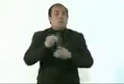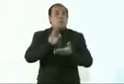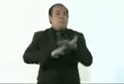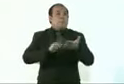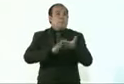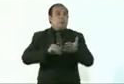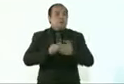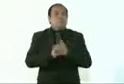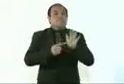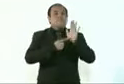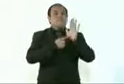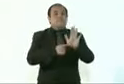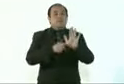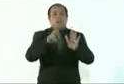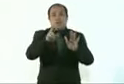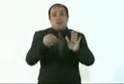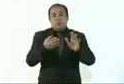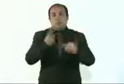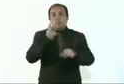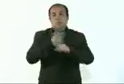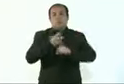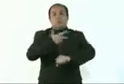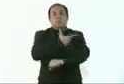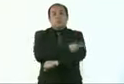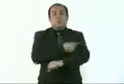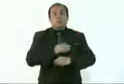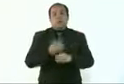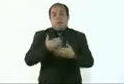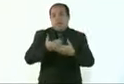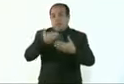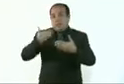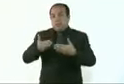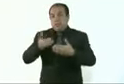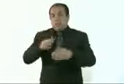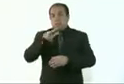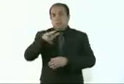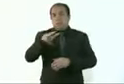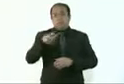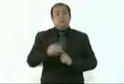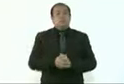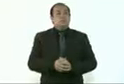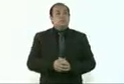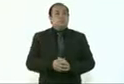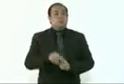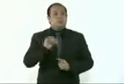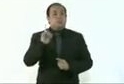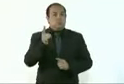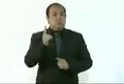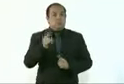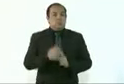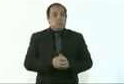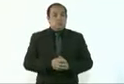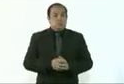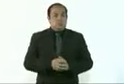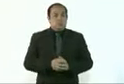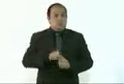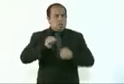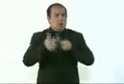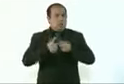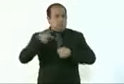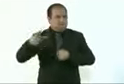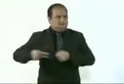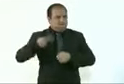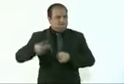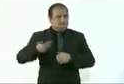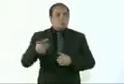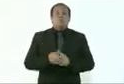papeleta que muestre que recibió su segunda dosis antes del 18 de julio. Y algo que nos preguntan